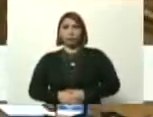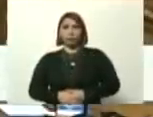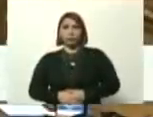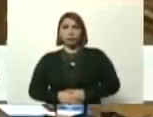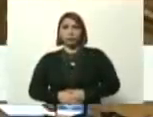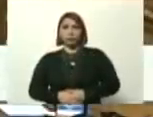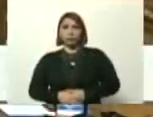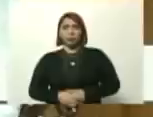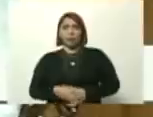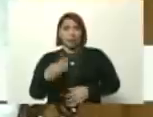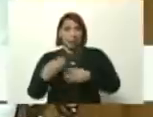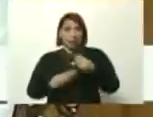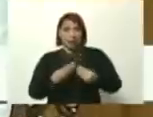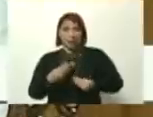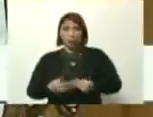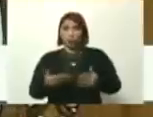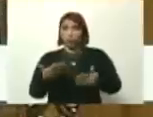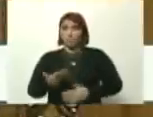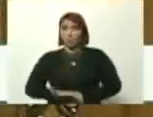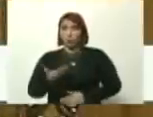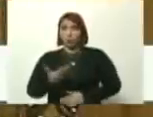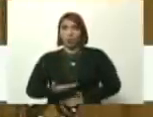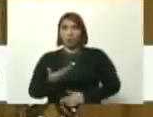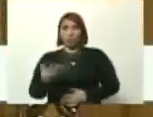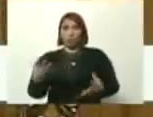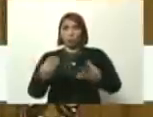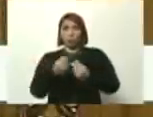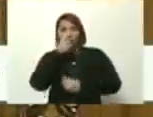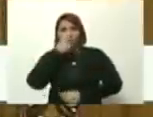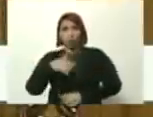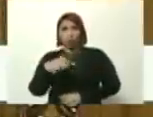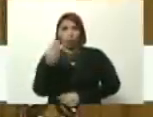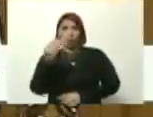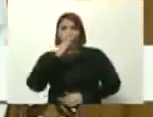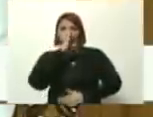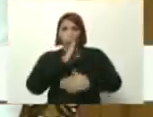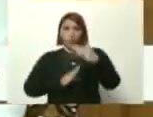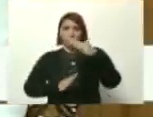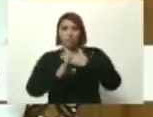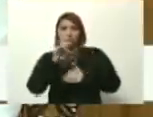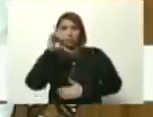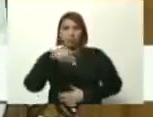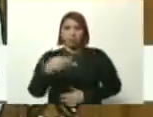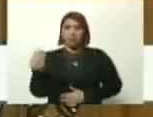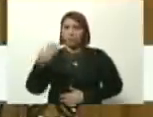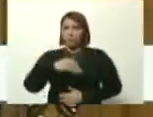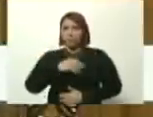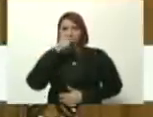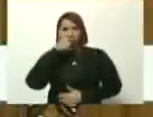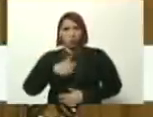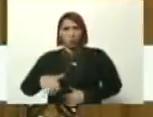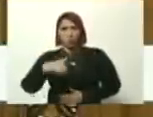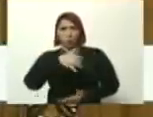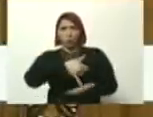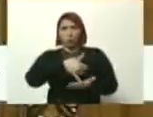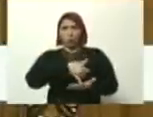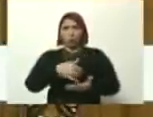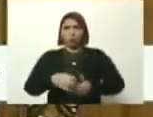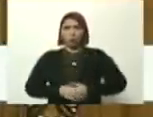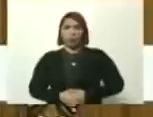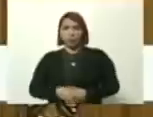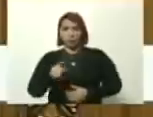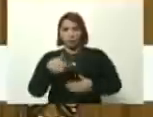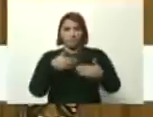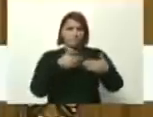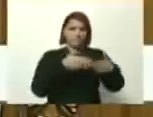ha jugado un papel vanguardia junto al pueblo más humilde y junto al pueblo más vulnerable. Igualmente, se